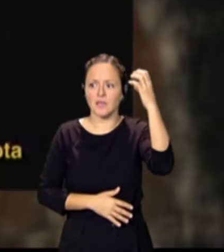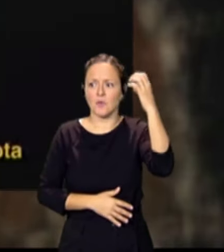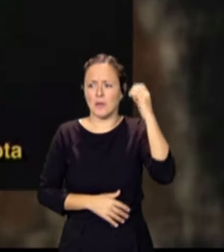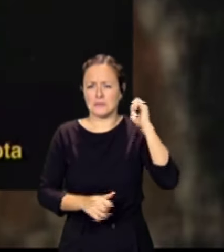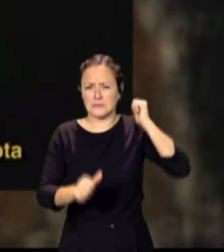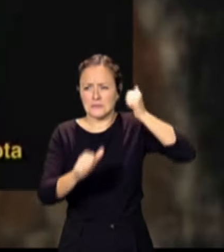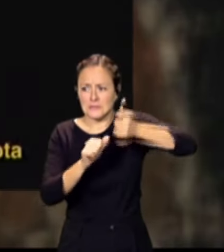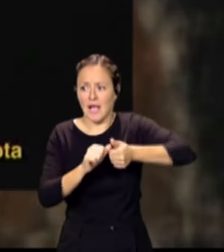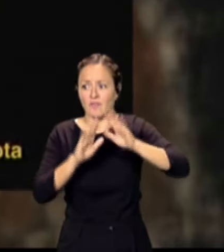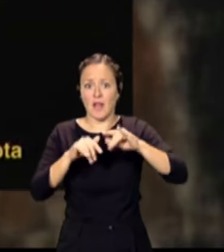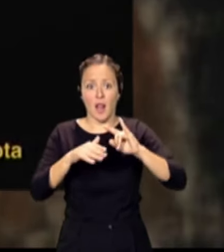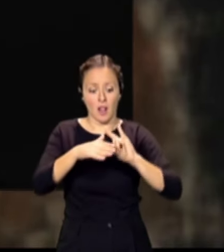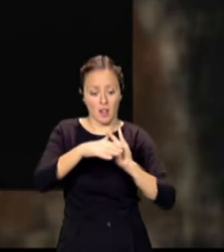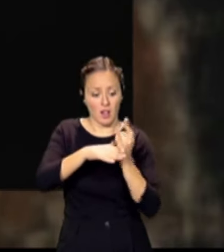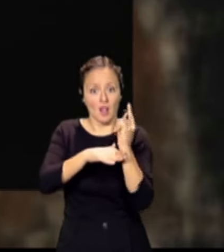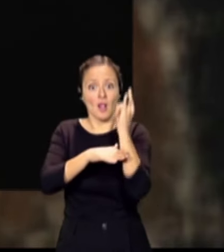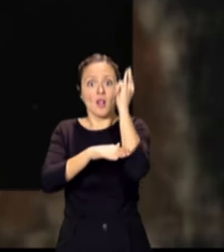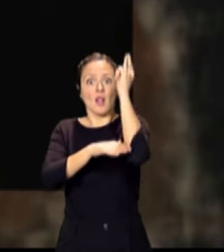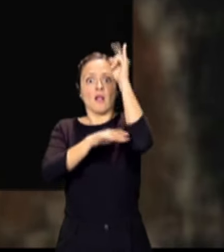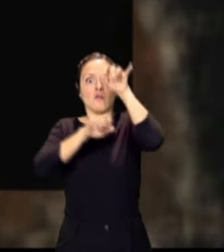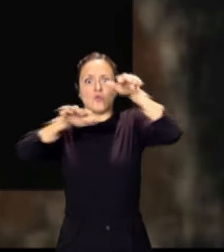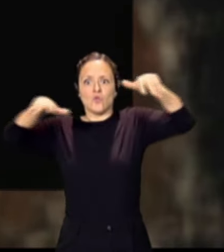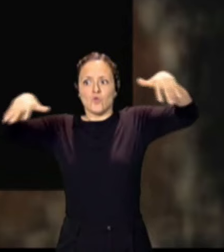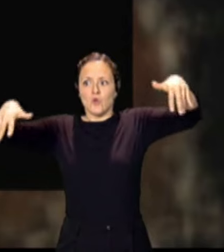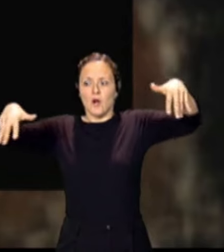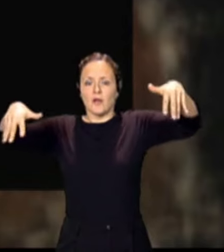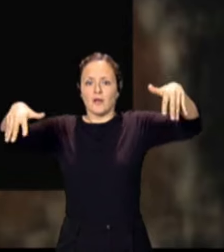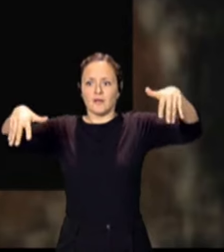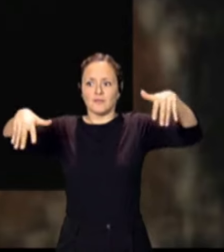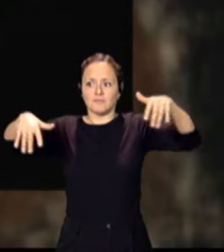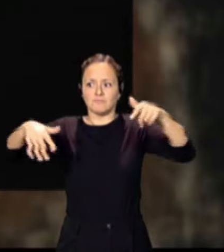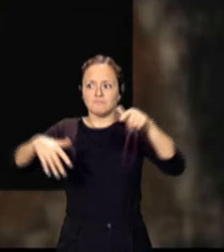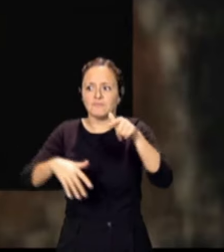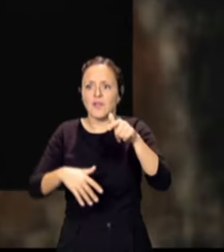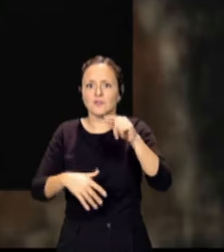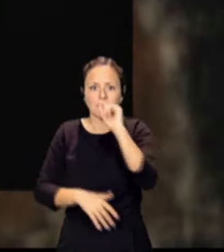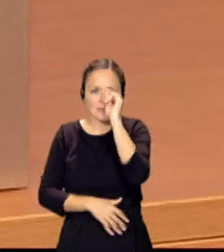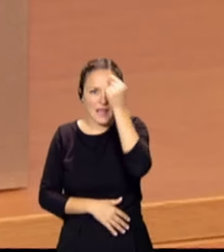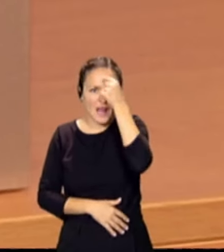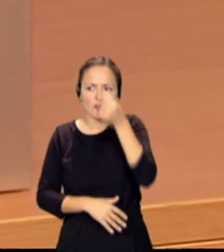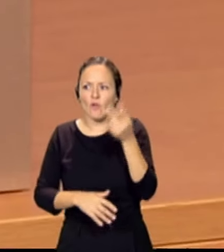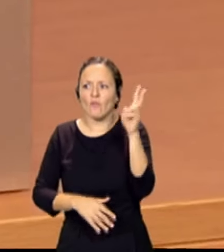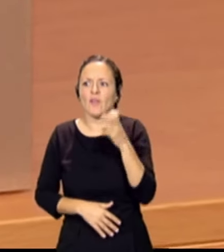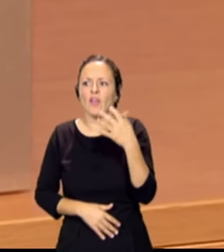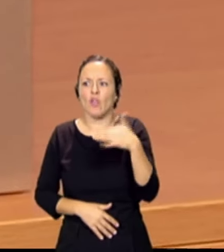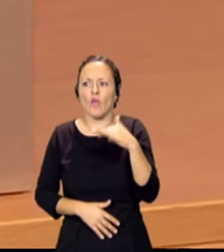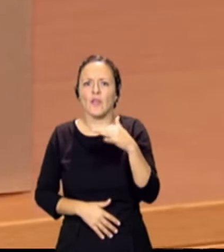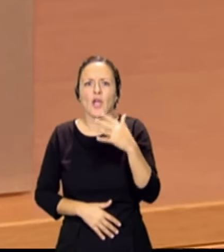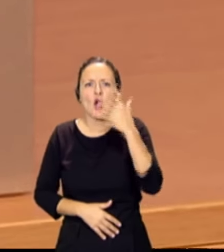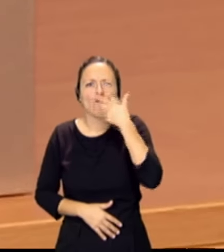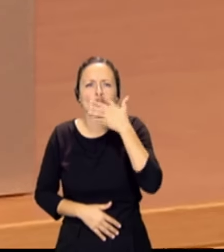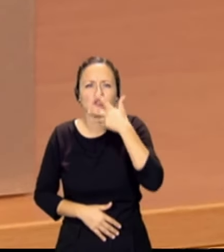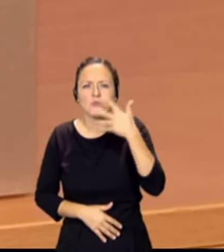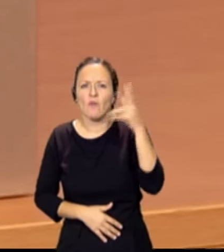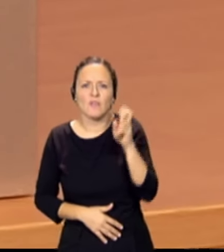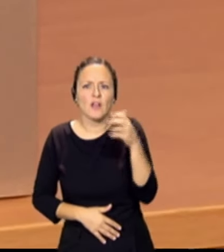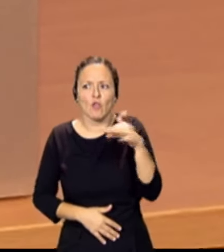energía surge y brota Dónde está encerrada ese talento y ese conocimiento para poder